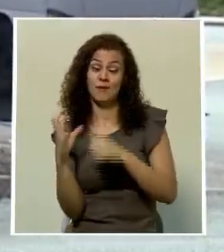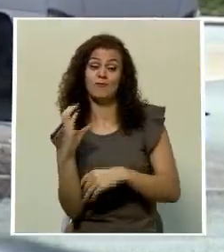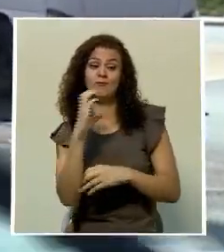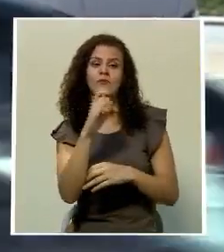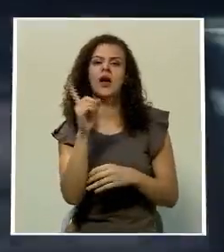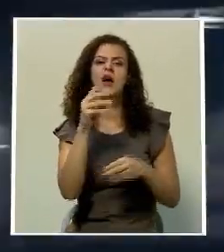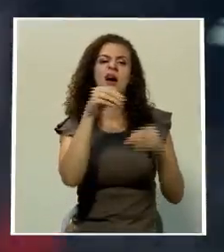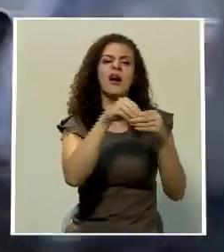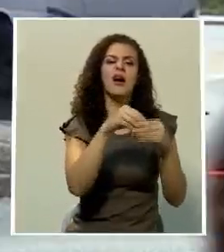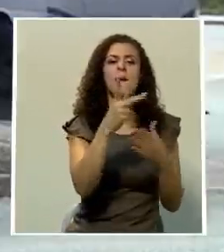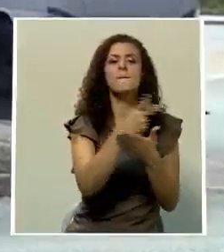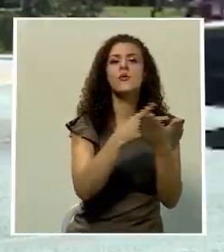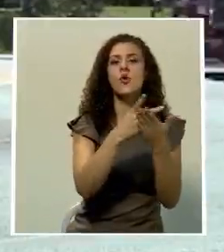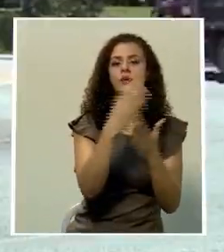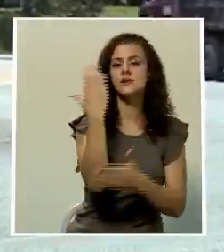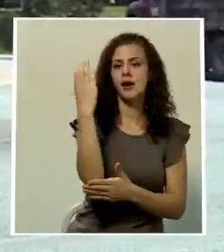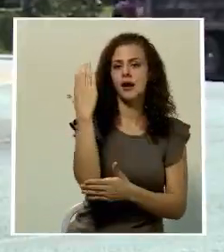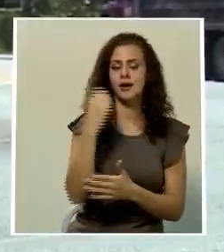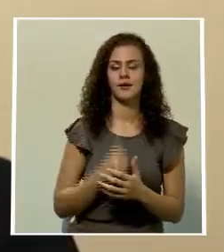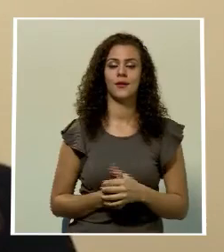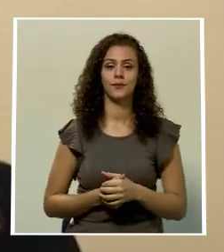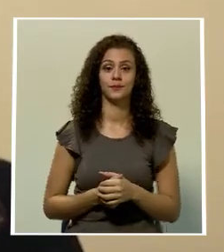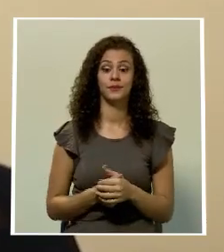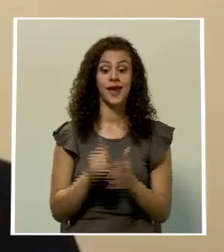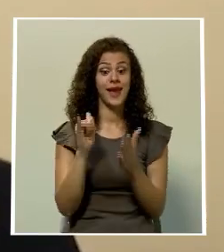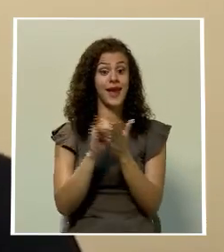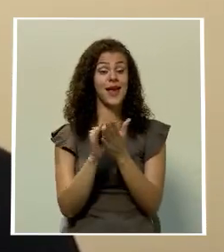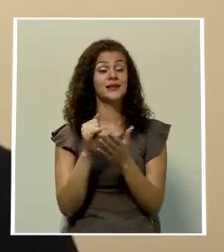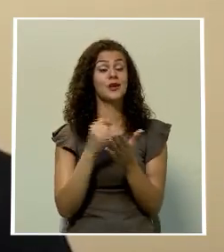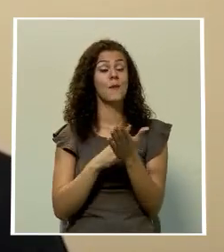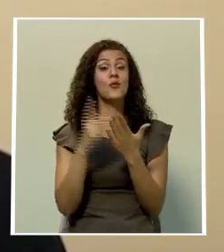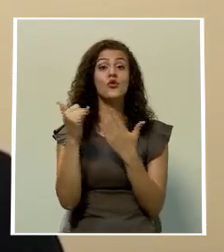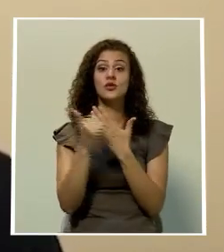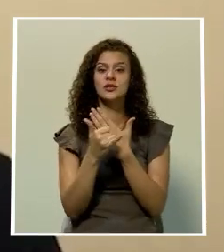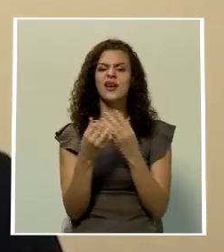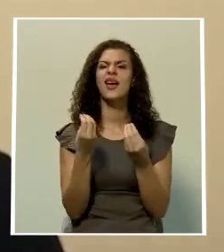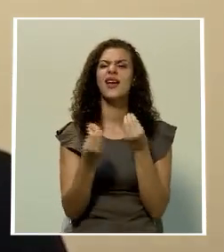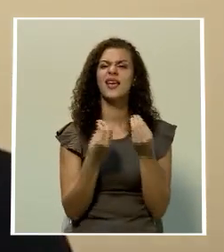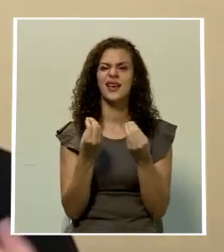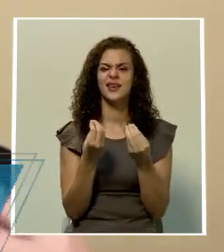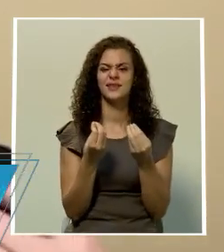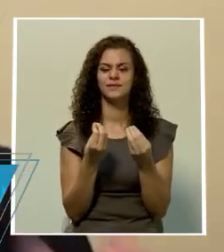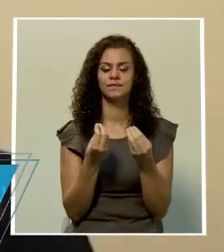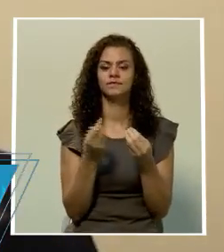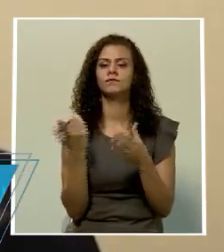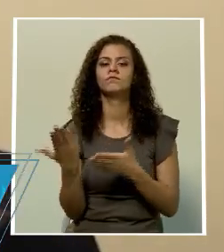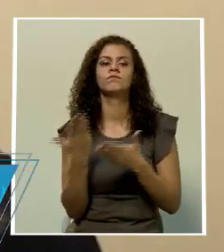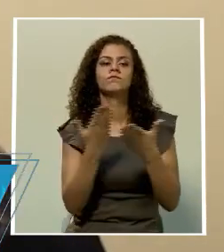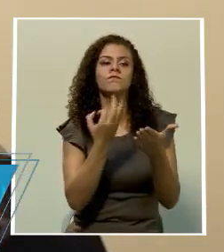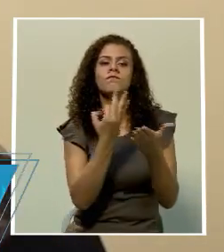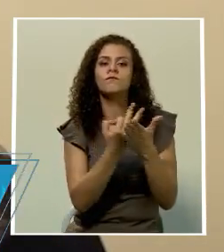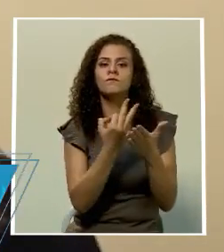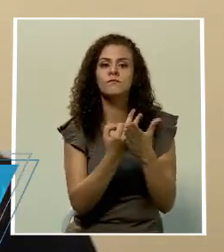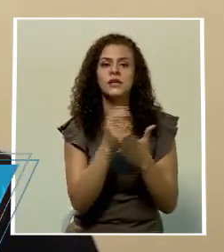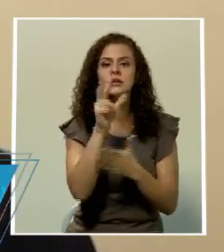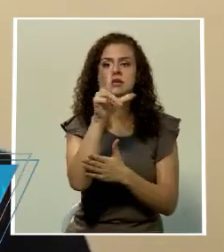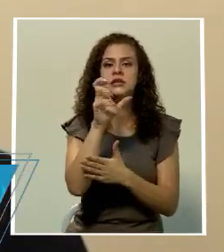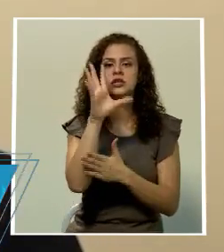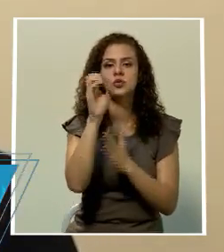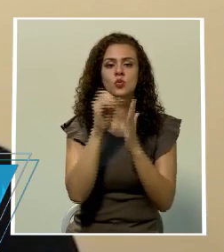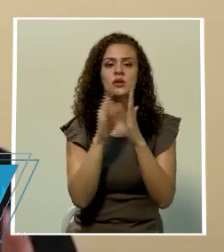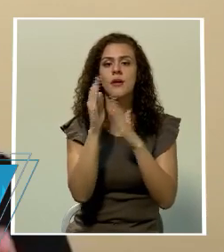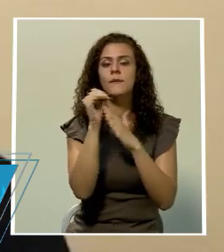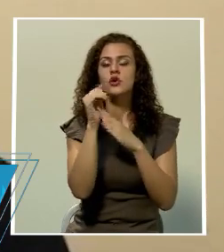se invertirán en la provincia de Cartago. Este proyecto lo que hace es financiar con $350